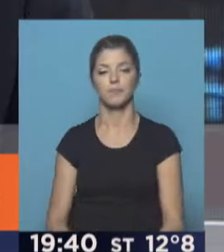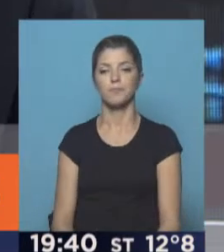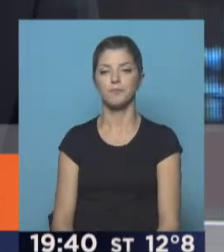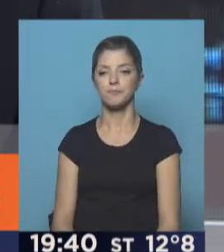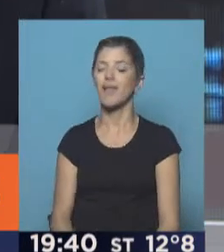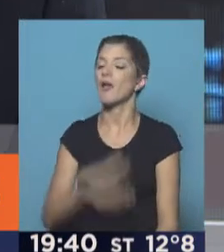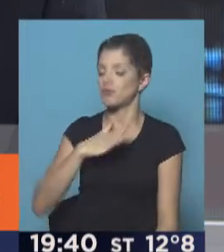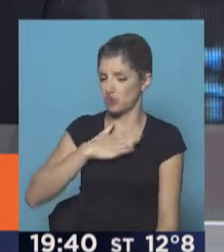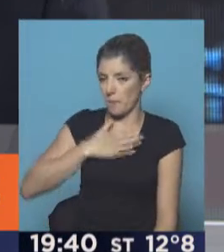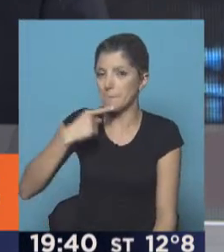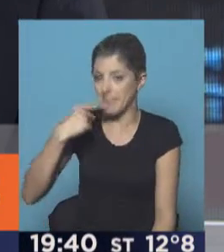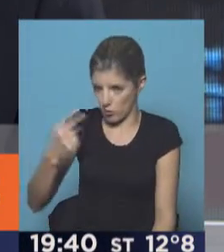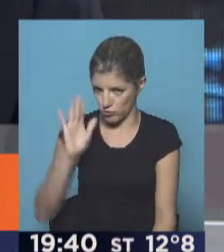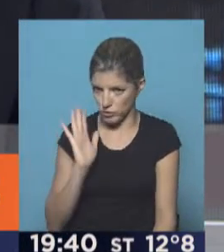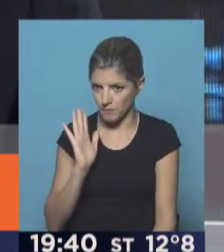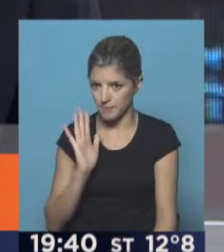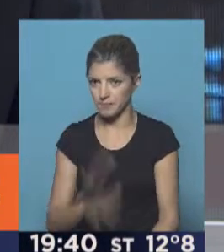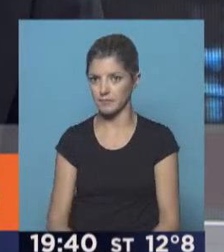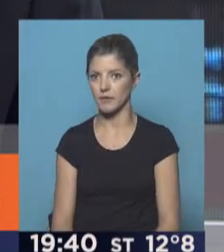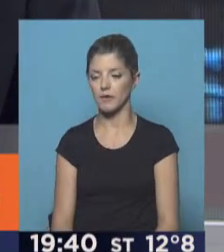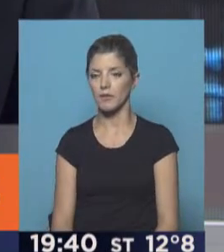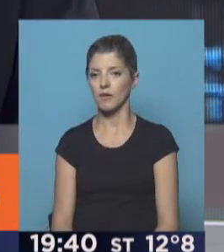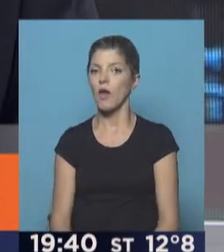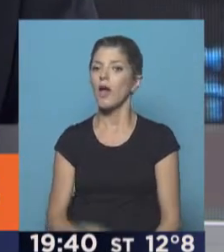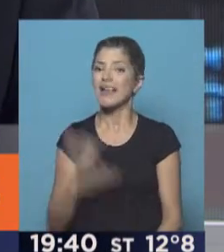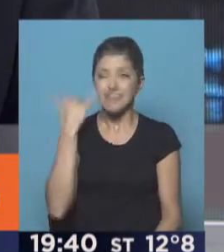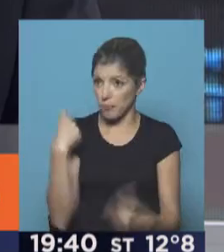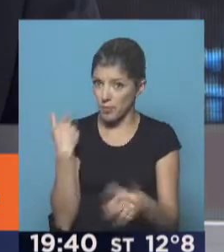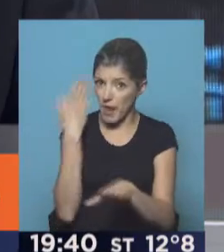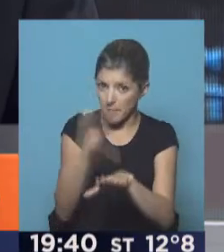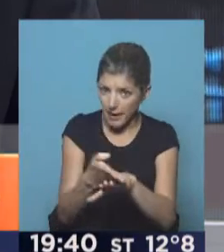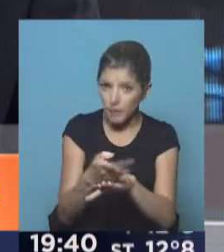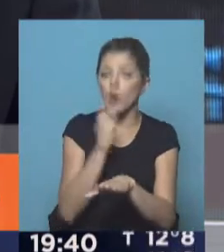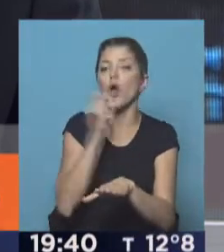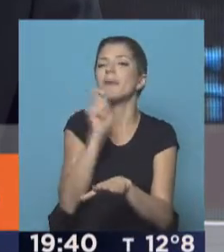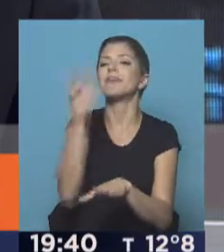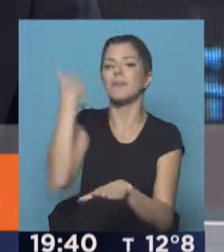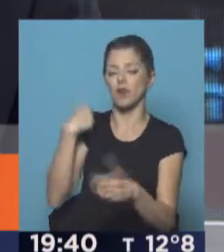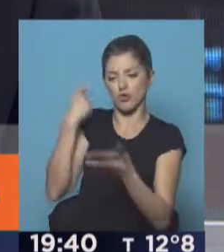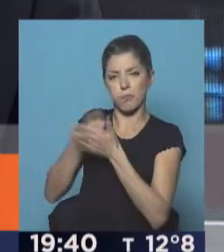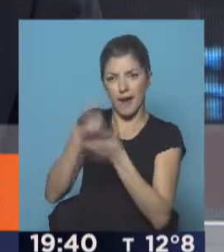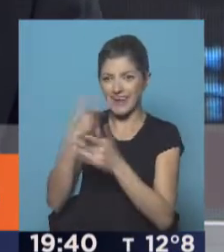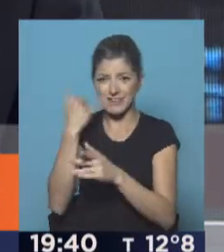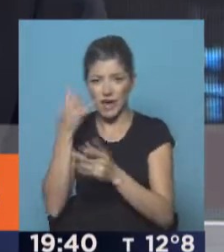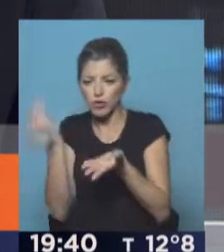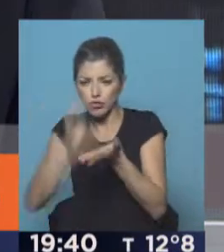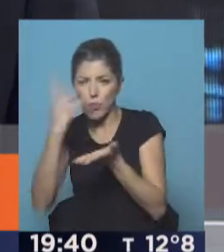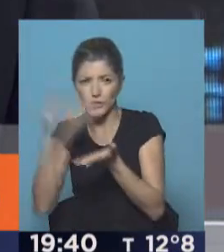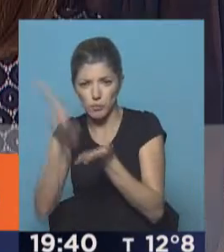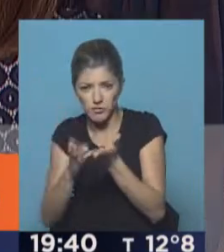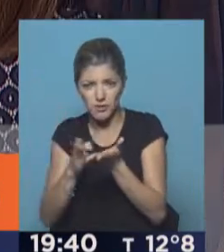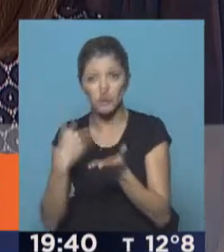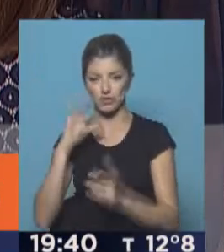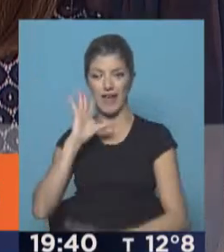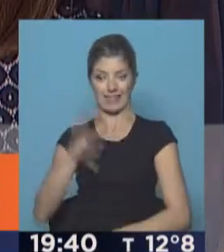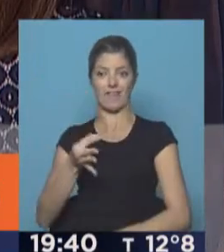ingeniero, le consulto, la gente ya puede ir a ver cuánto pagué el bimestre del año pasado, sumar el 400%, saber cuánto va a pagar, o todo